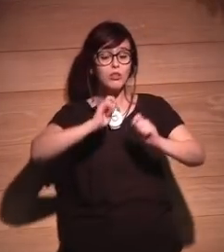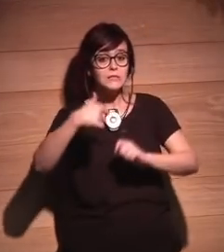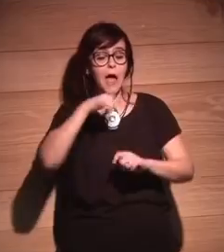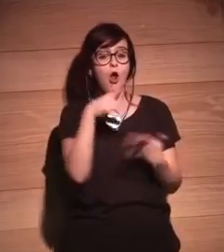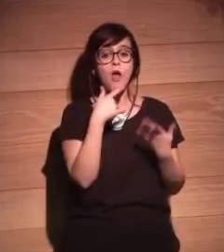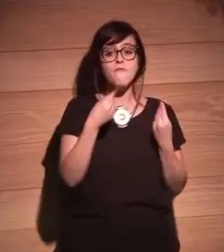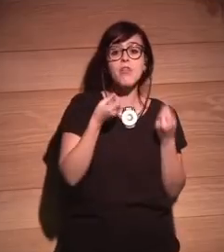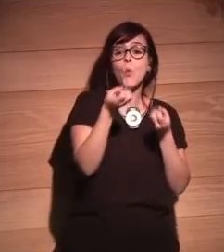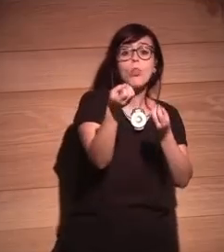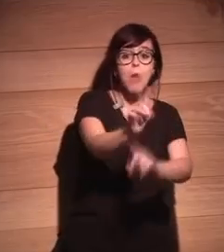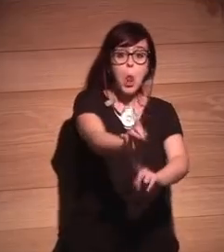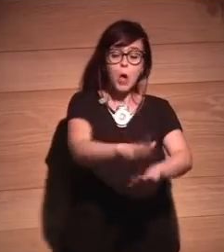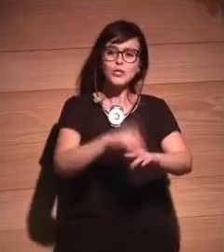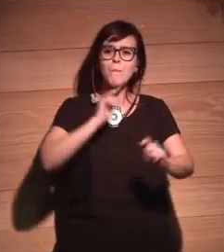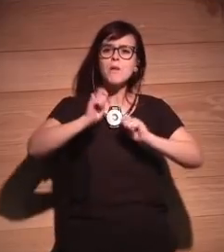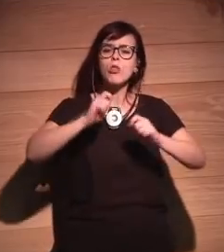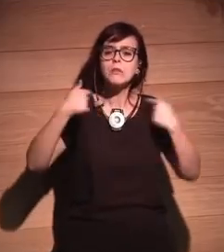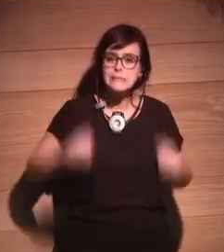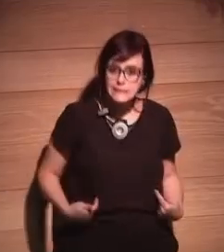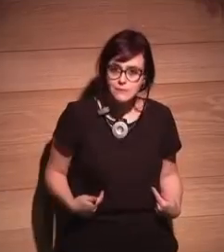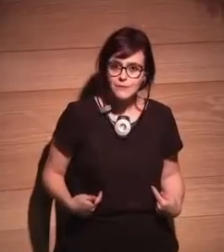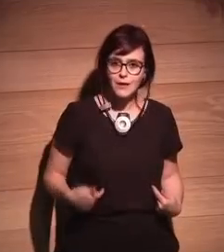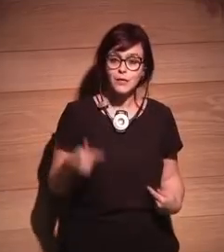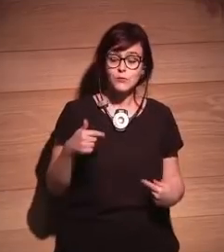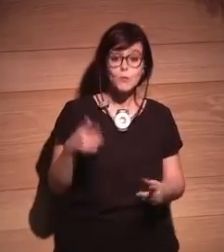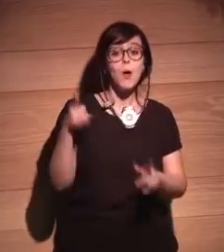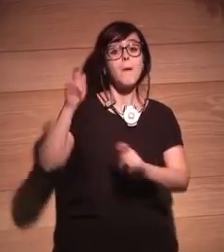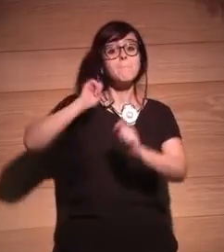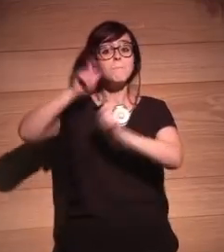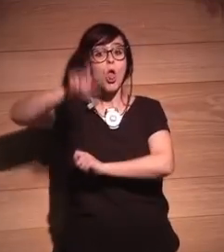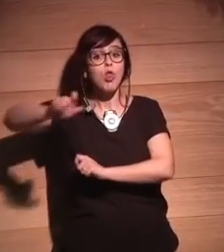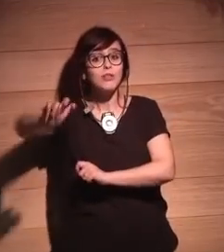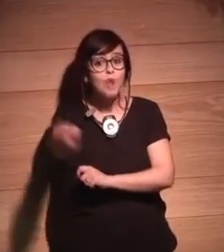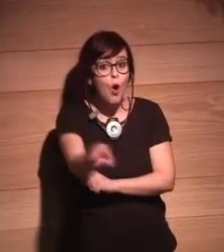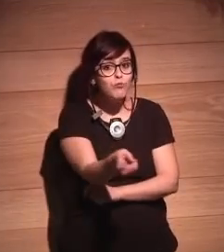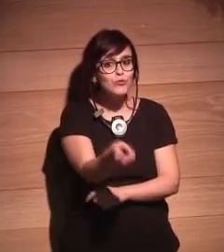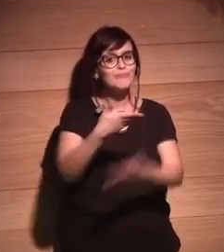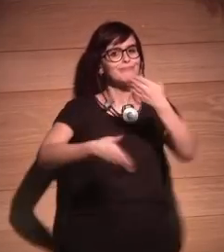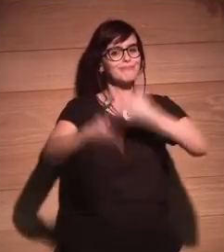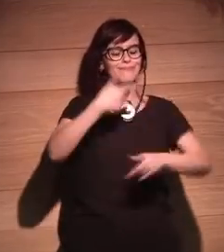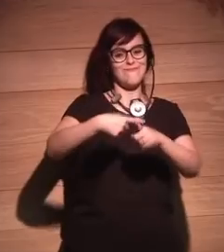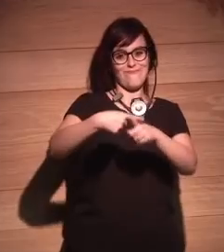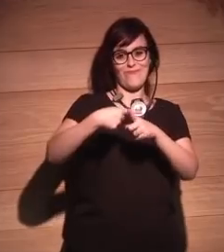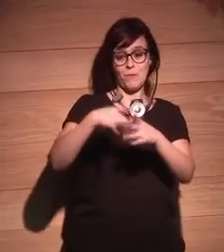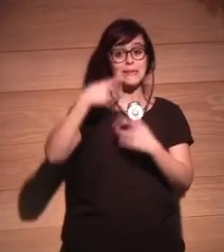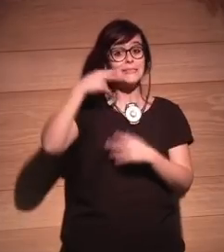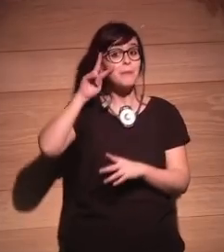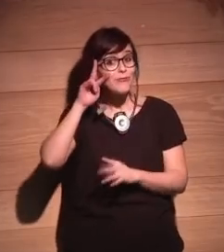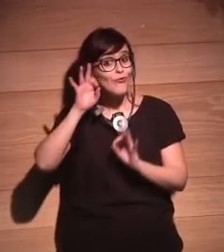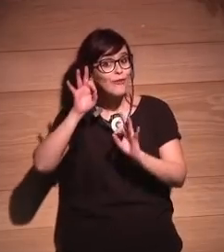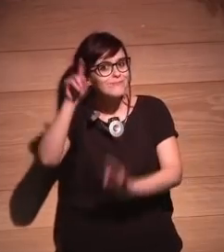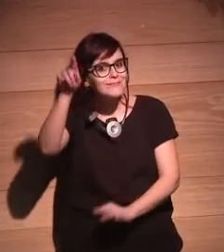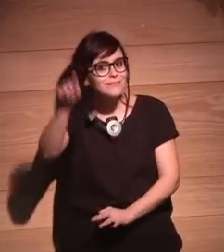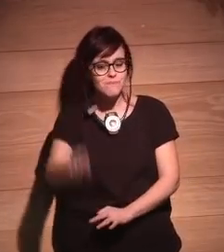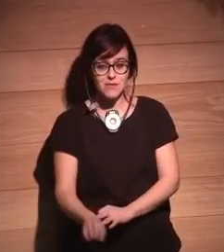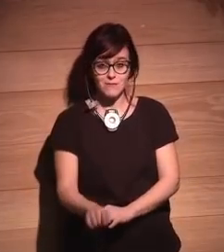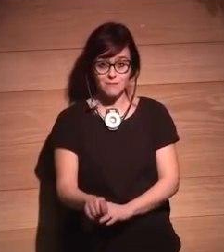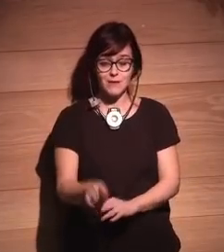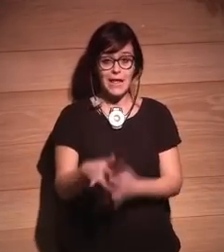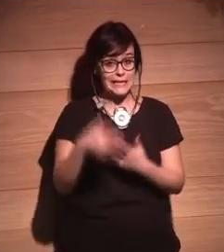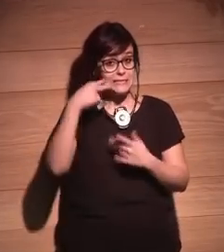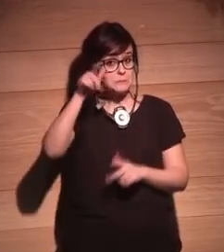la vida. Soy un periodista que trabaja con otros periodistas y con expertos. El trabajo con los expertos,